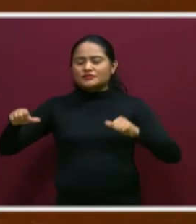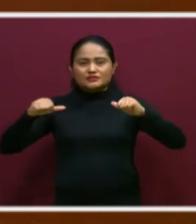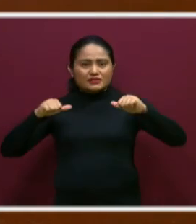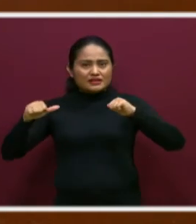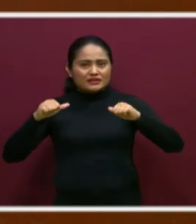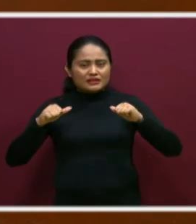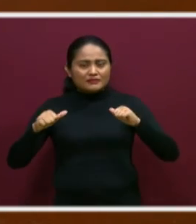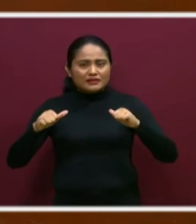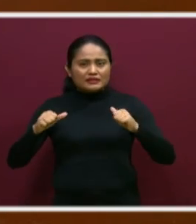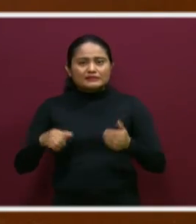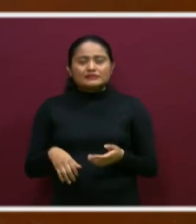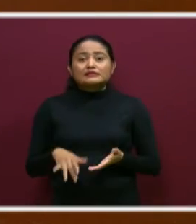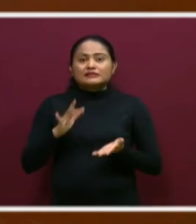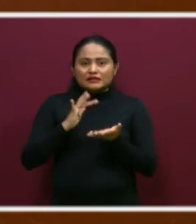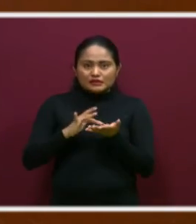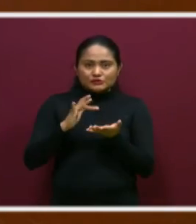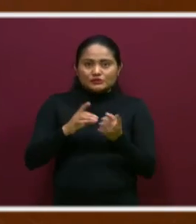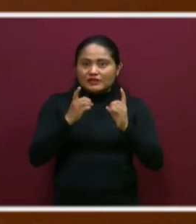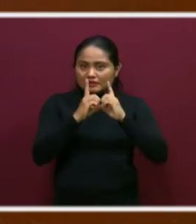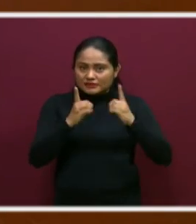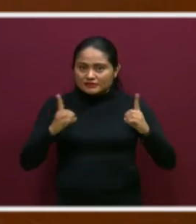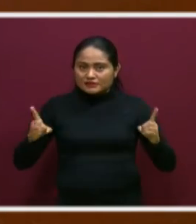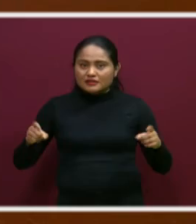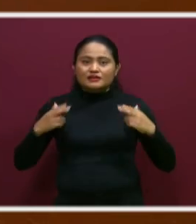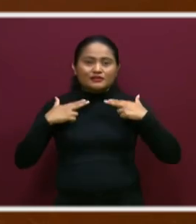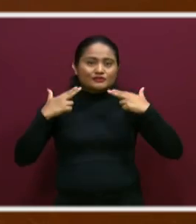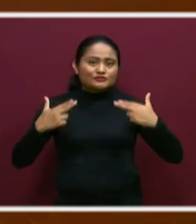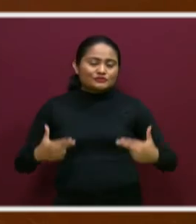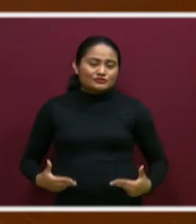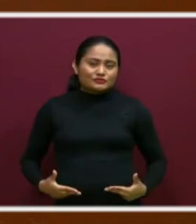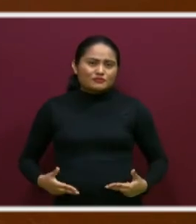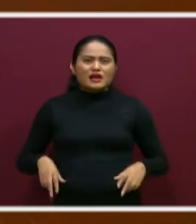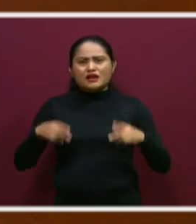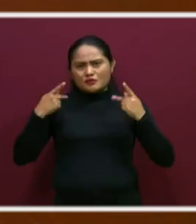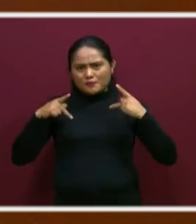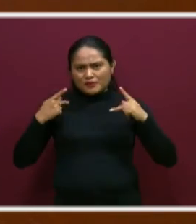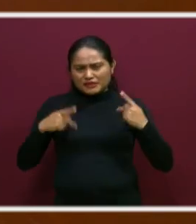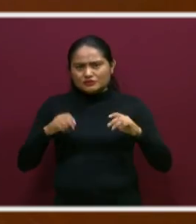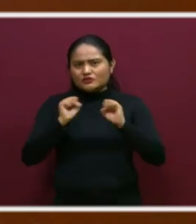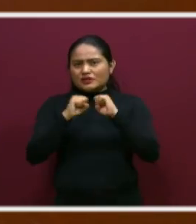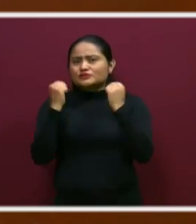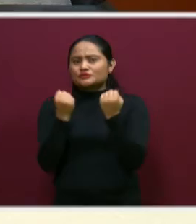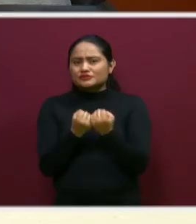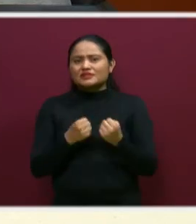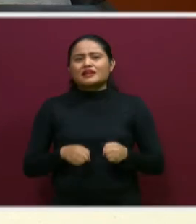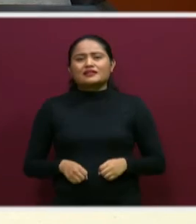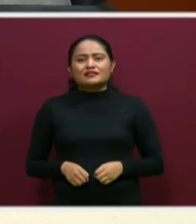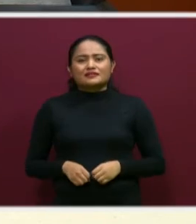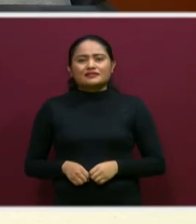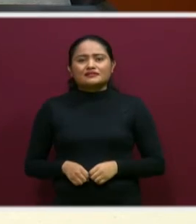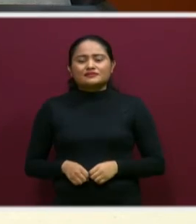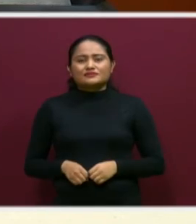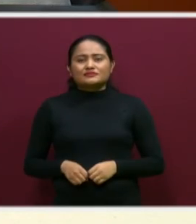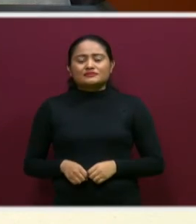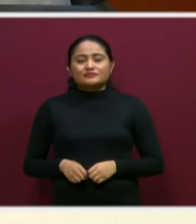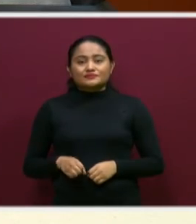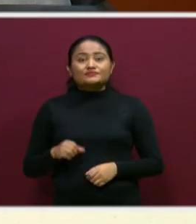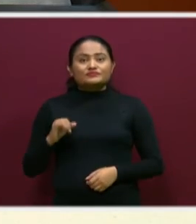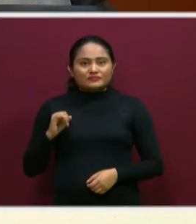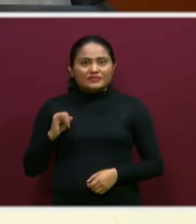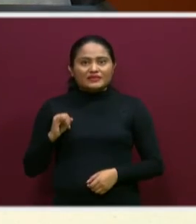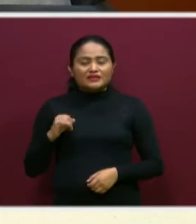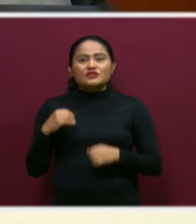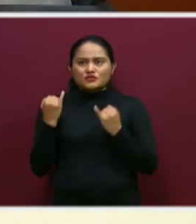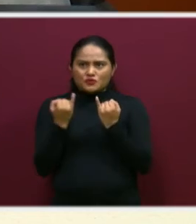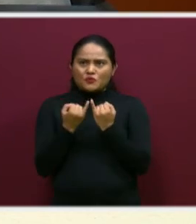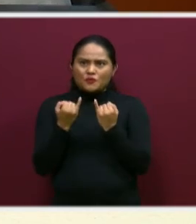desarrollo humano el desarrollo personal y el desarrollo social y bueno en algunos también al desarrollo